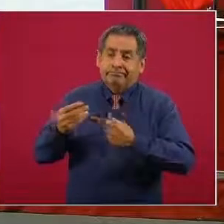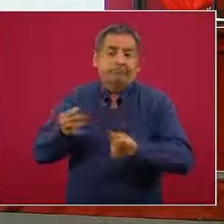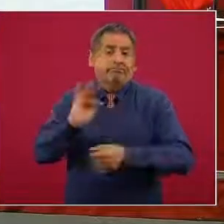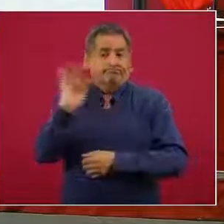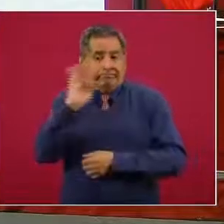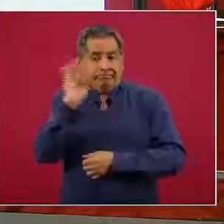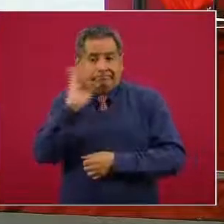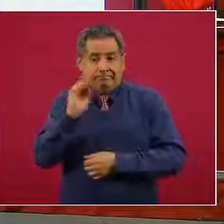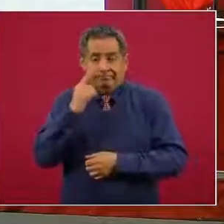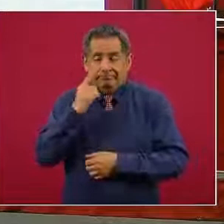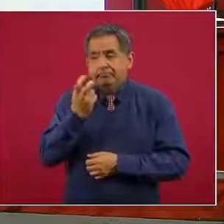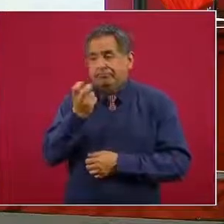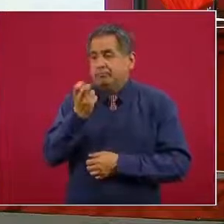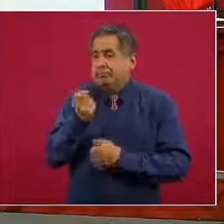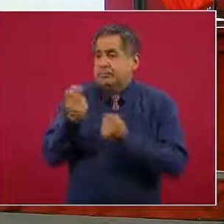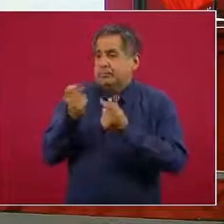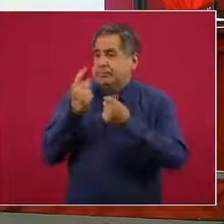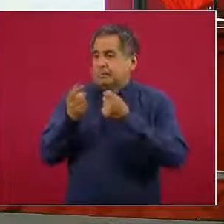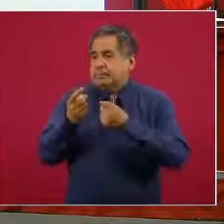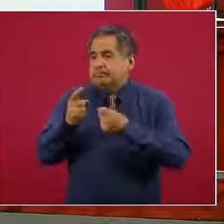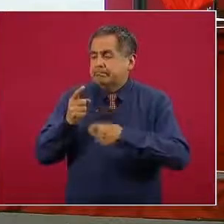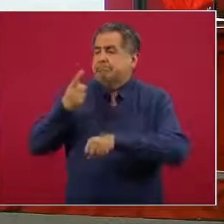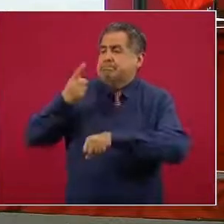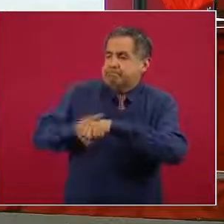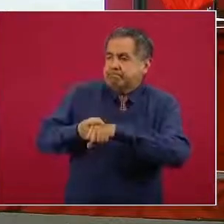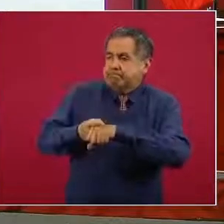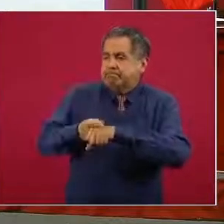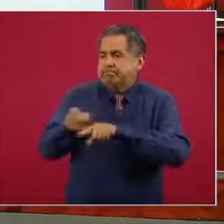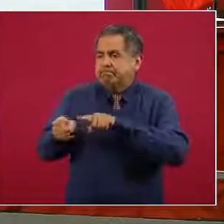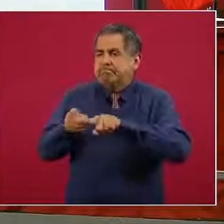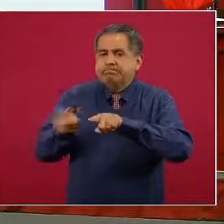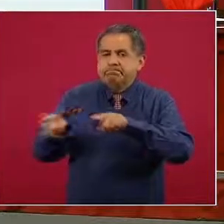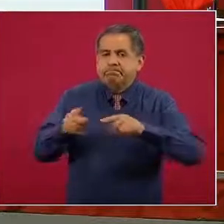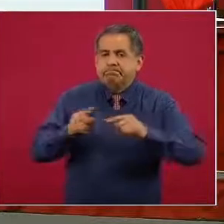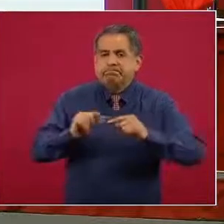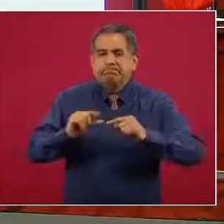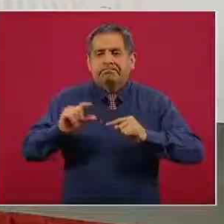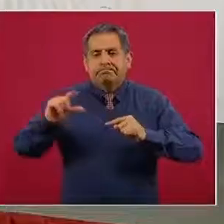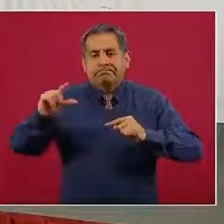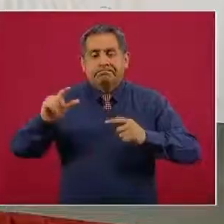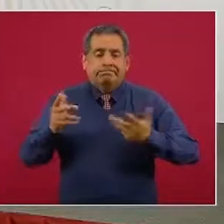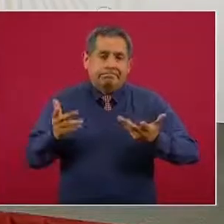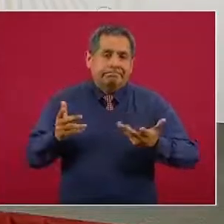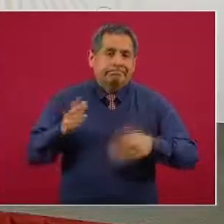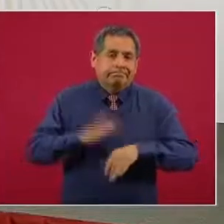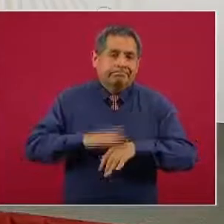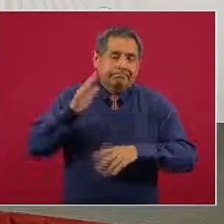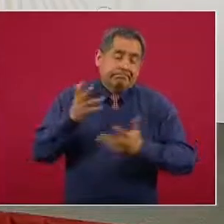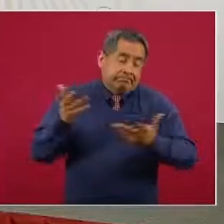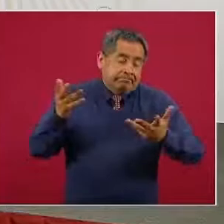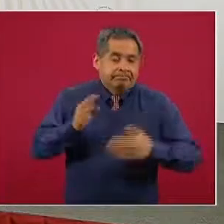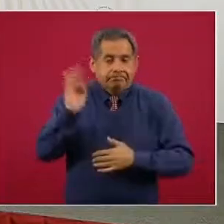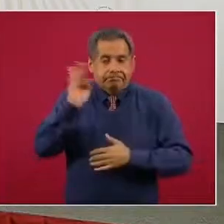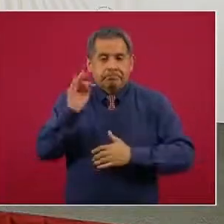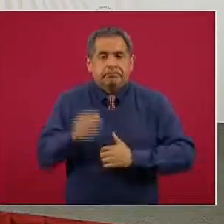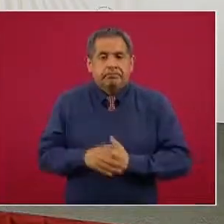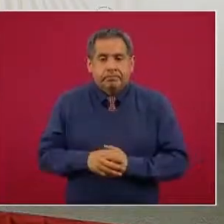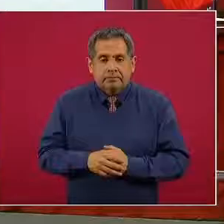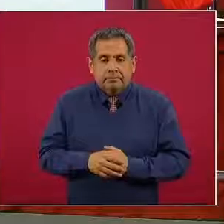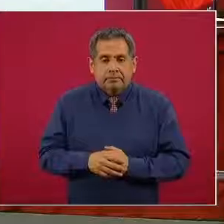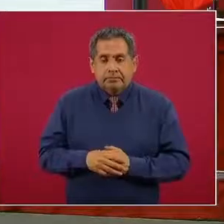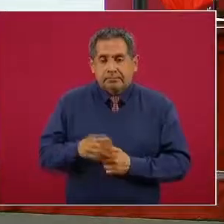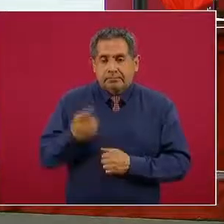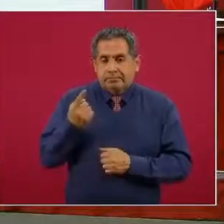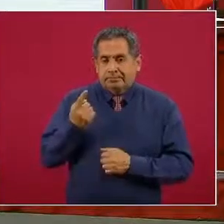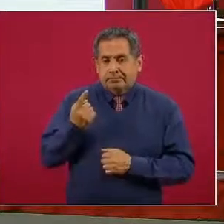teniendo este cambio de la tendencia del curso de la epidemia, ahora más intensa. Y esta es la